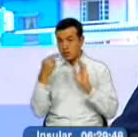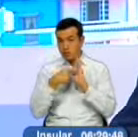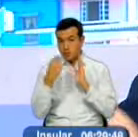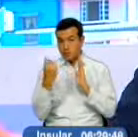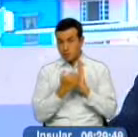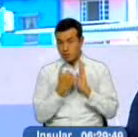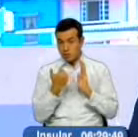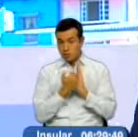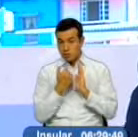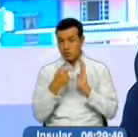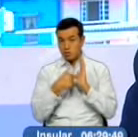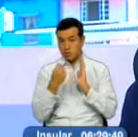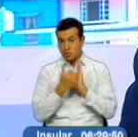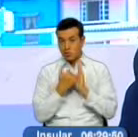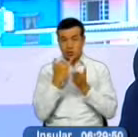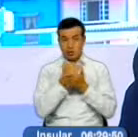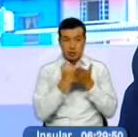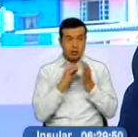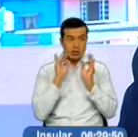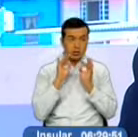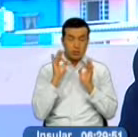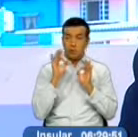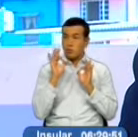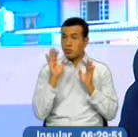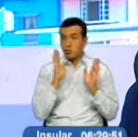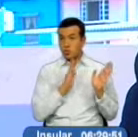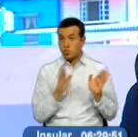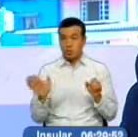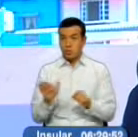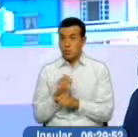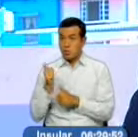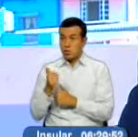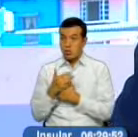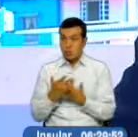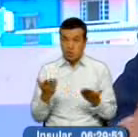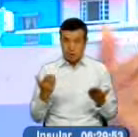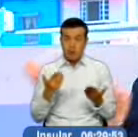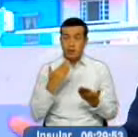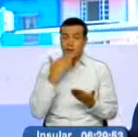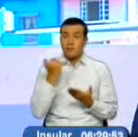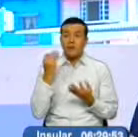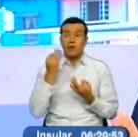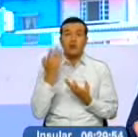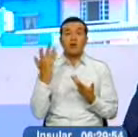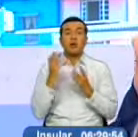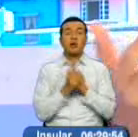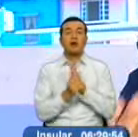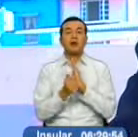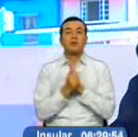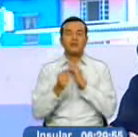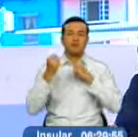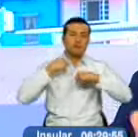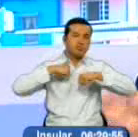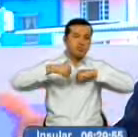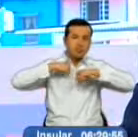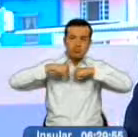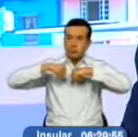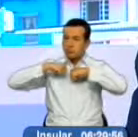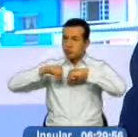impuestos, con el tener los catastros municipales en forma adecuada y con mejorar, digamos, la capacidad de gestión